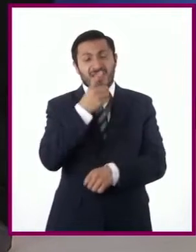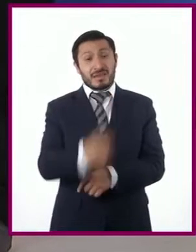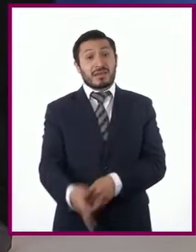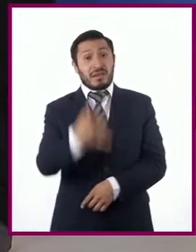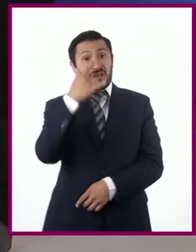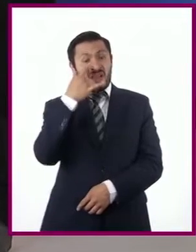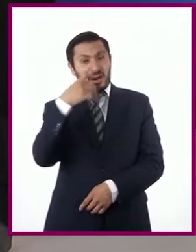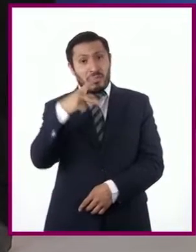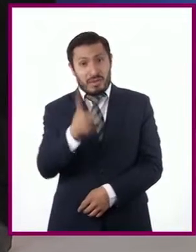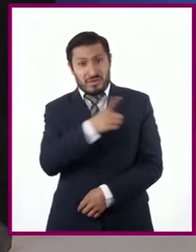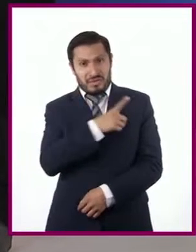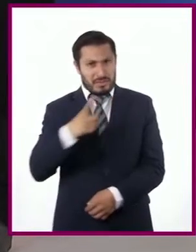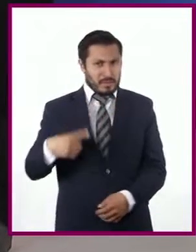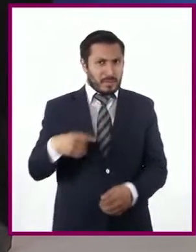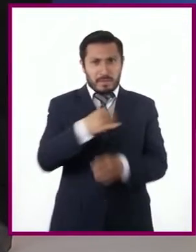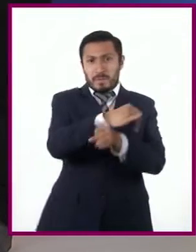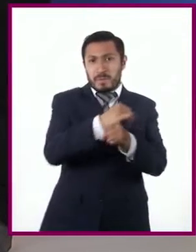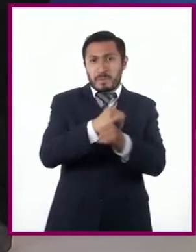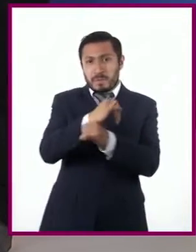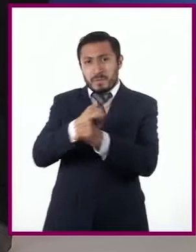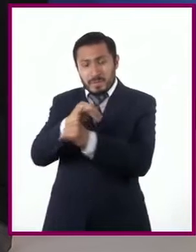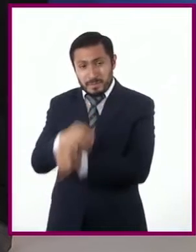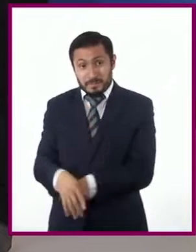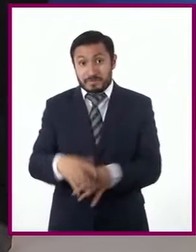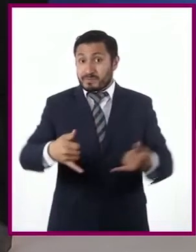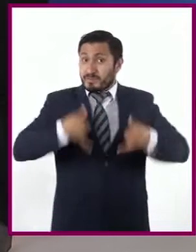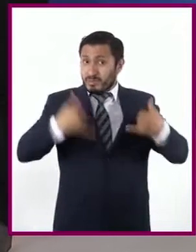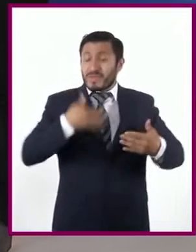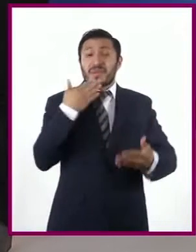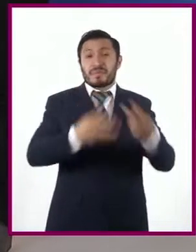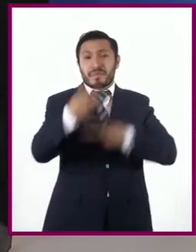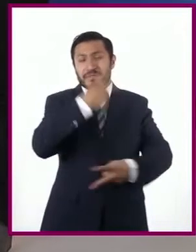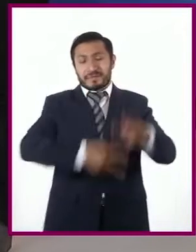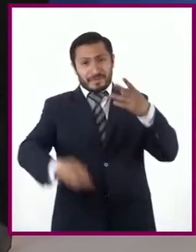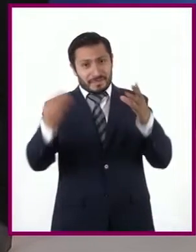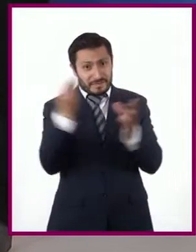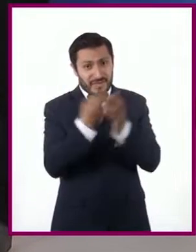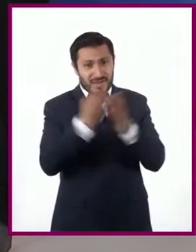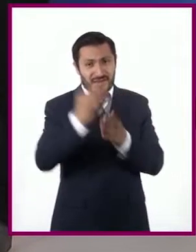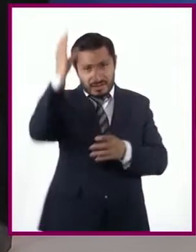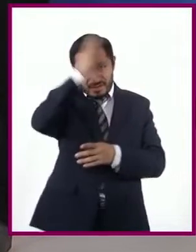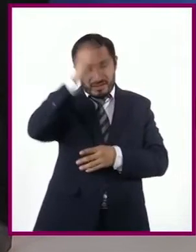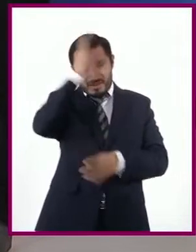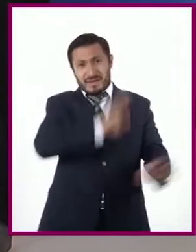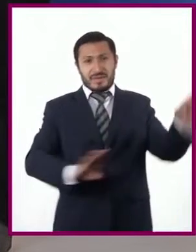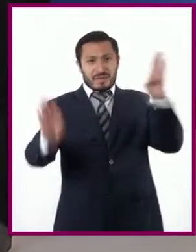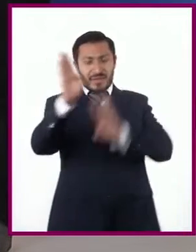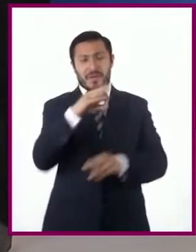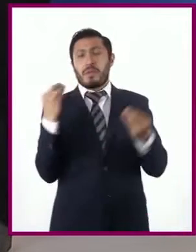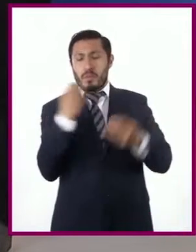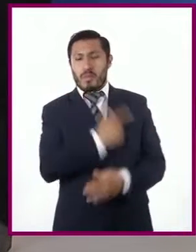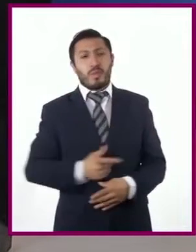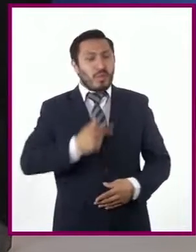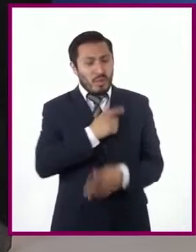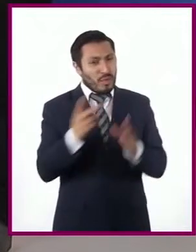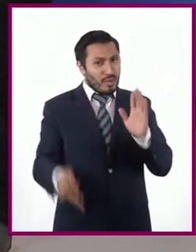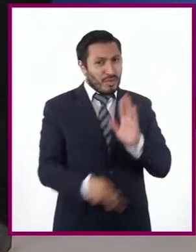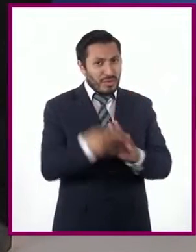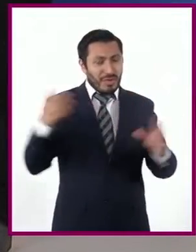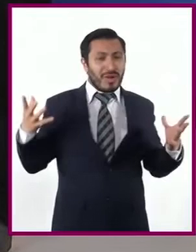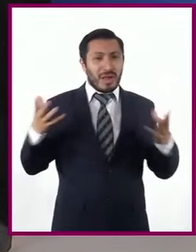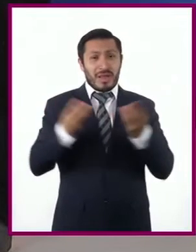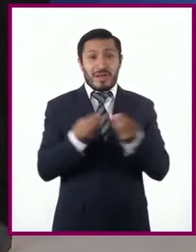que investigarlo. Jóvenes, bienvenidos a su sesión de Ciencias Biología. Nos da mucho gusto volver a estar con